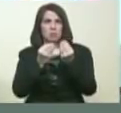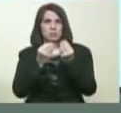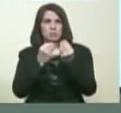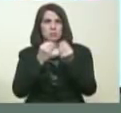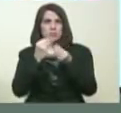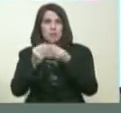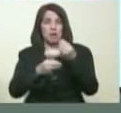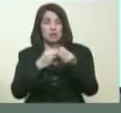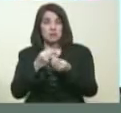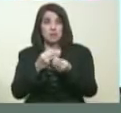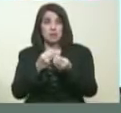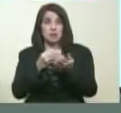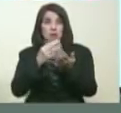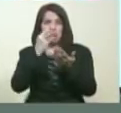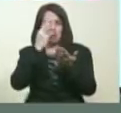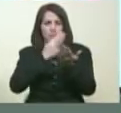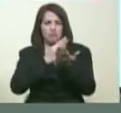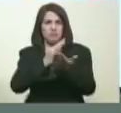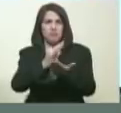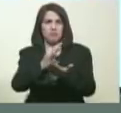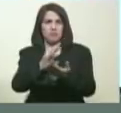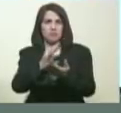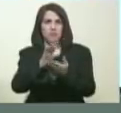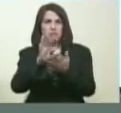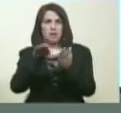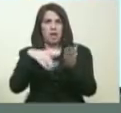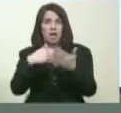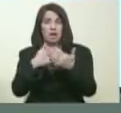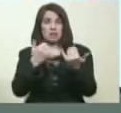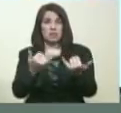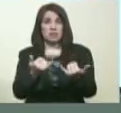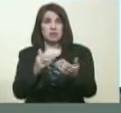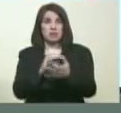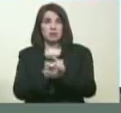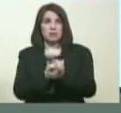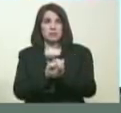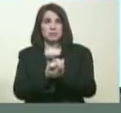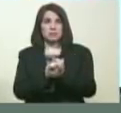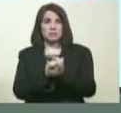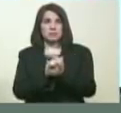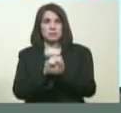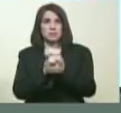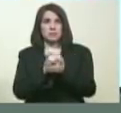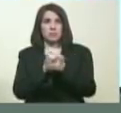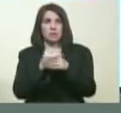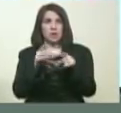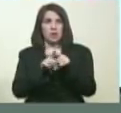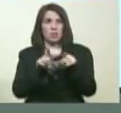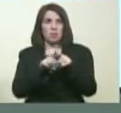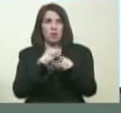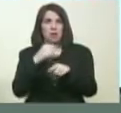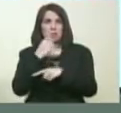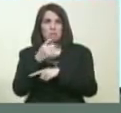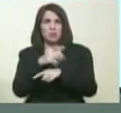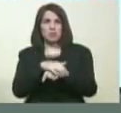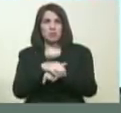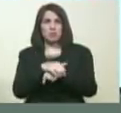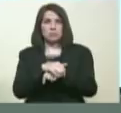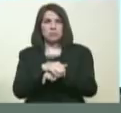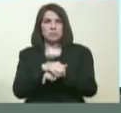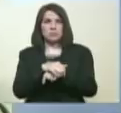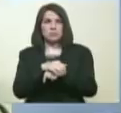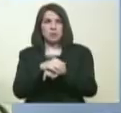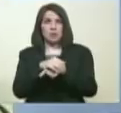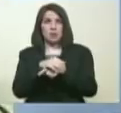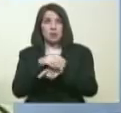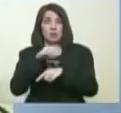salga muy, pero muy bien. Igualmente es muy importante, así lo digo, para el